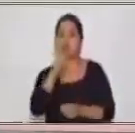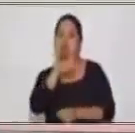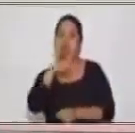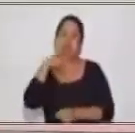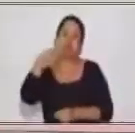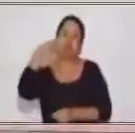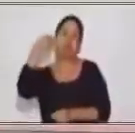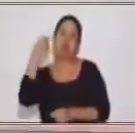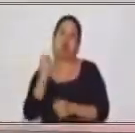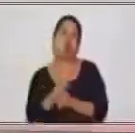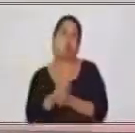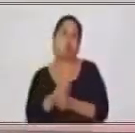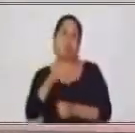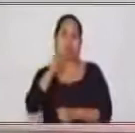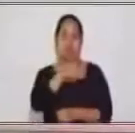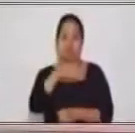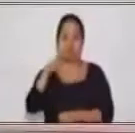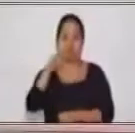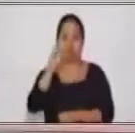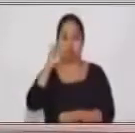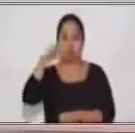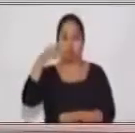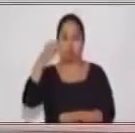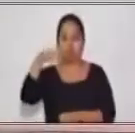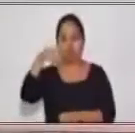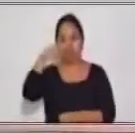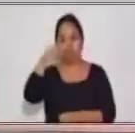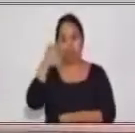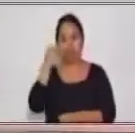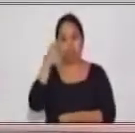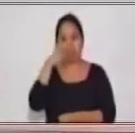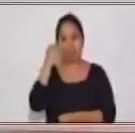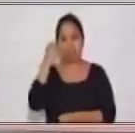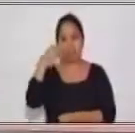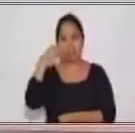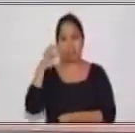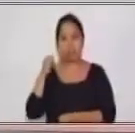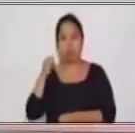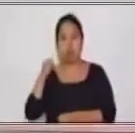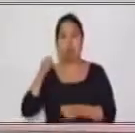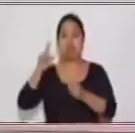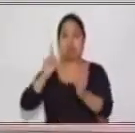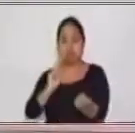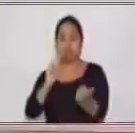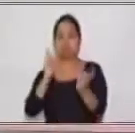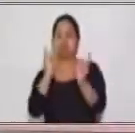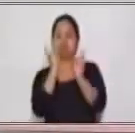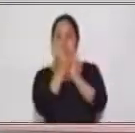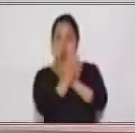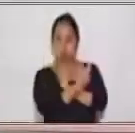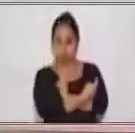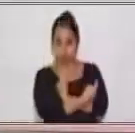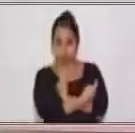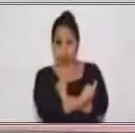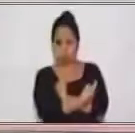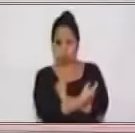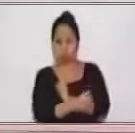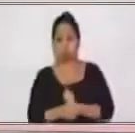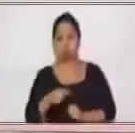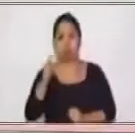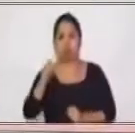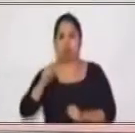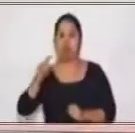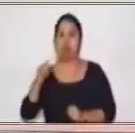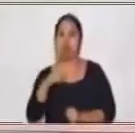lo contrario al pensamiento neoclasicista que se empieza a surgir. De contexto del